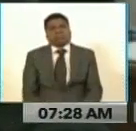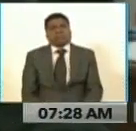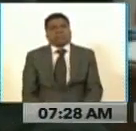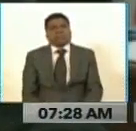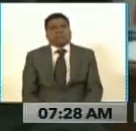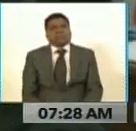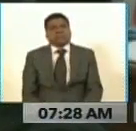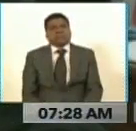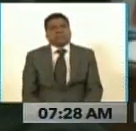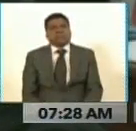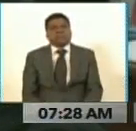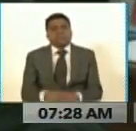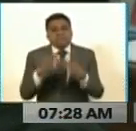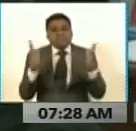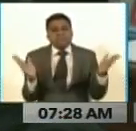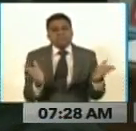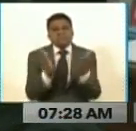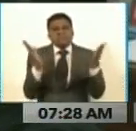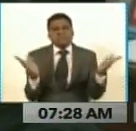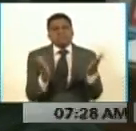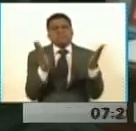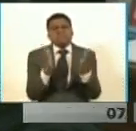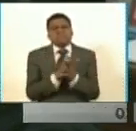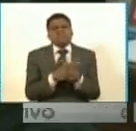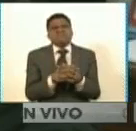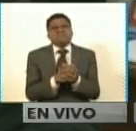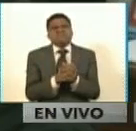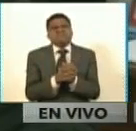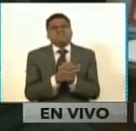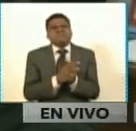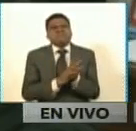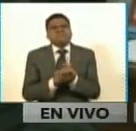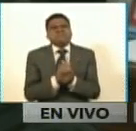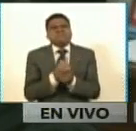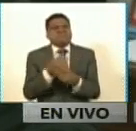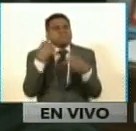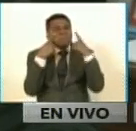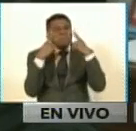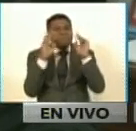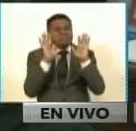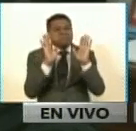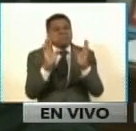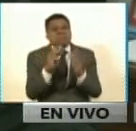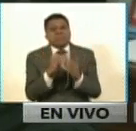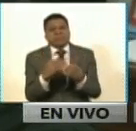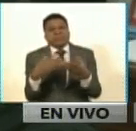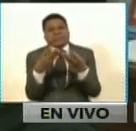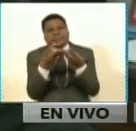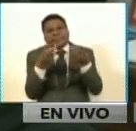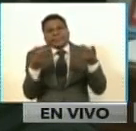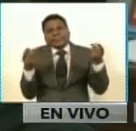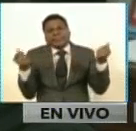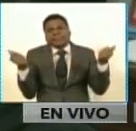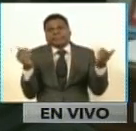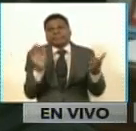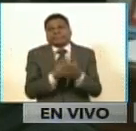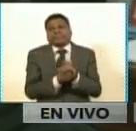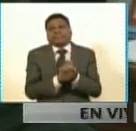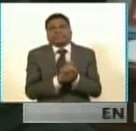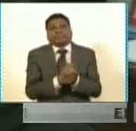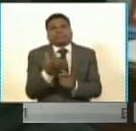supuesto hay una promoción podríamos decir con mucho cuidado diplomática para